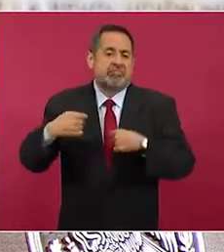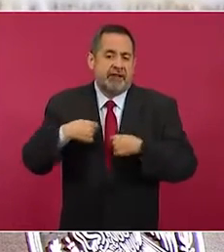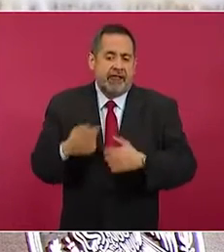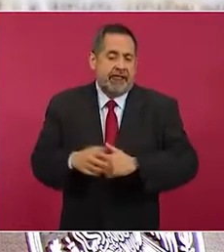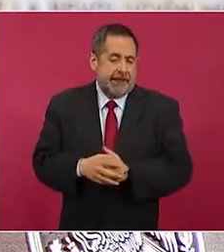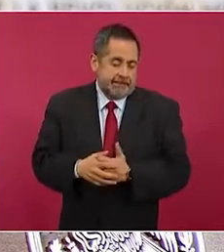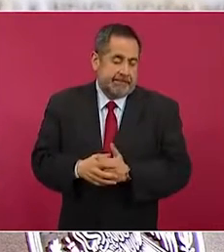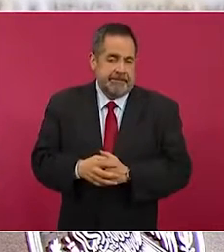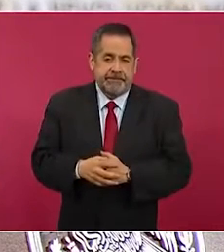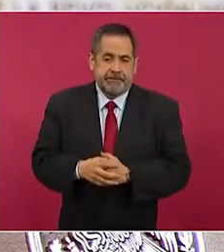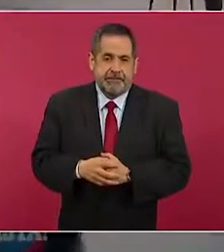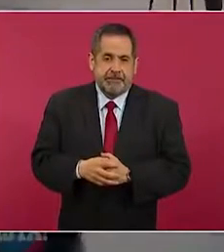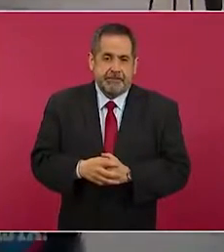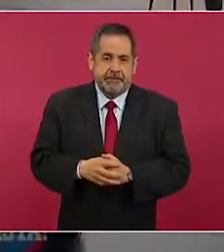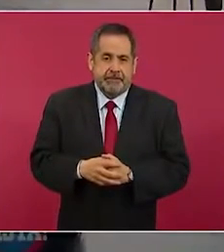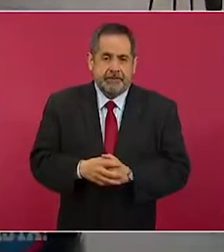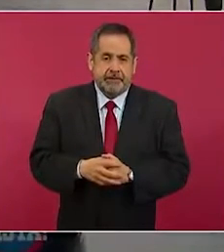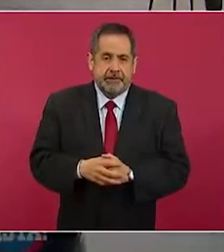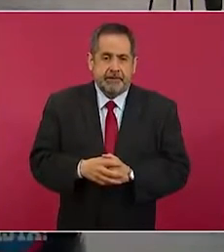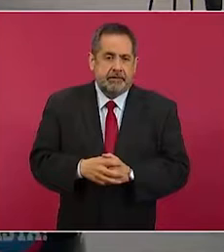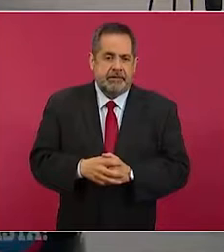después